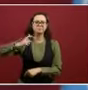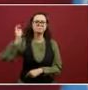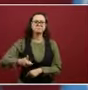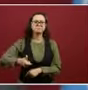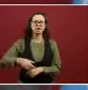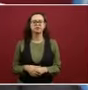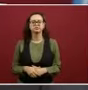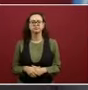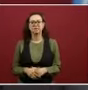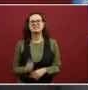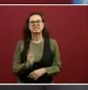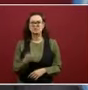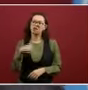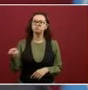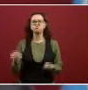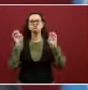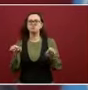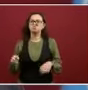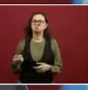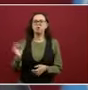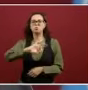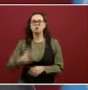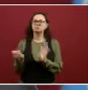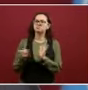Es acabar con privilegios fiscales,